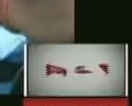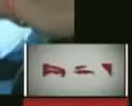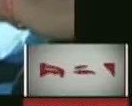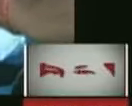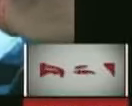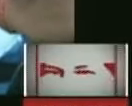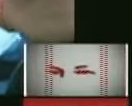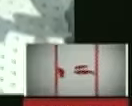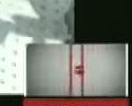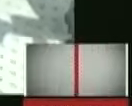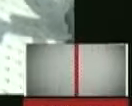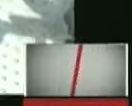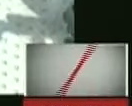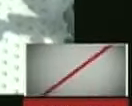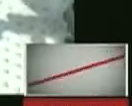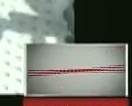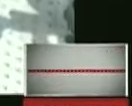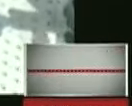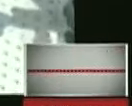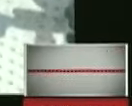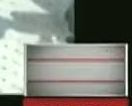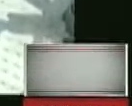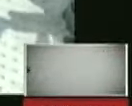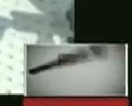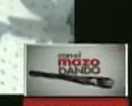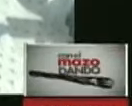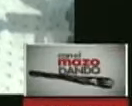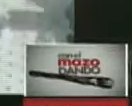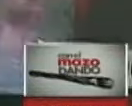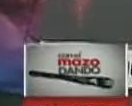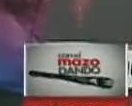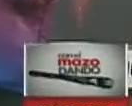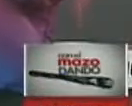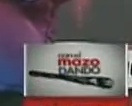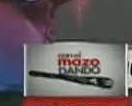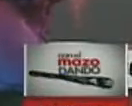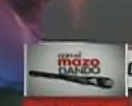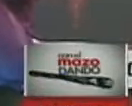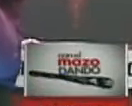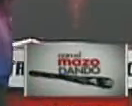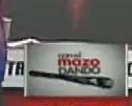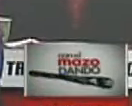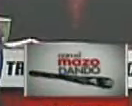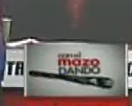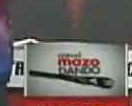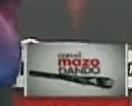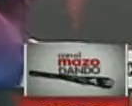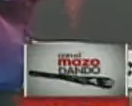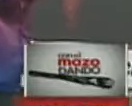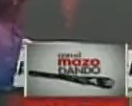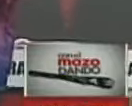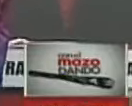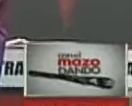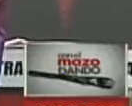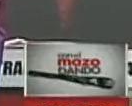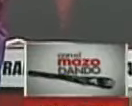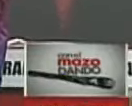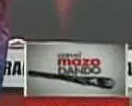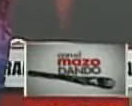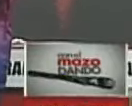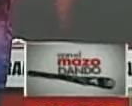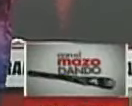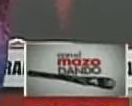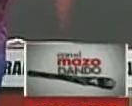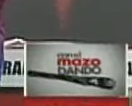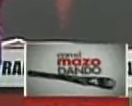Es que Cristóbal es del Chacero, presidente, más pequeño que Mantecal. Bueno, nosotros vamos para el Mantecal y para el Chacero pronto. Nos invitó